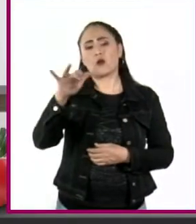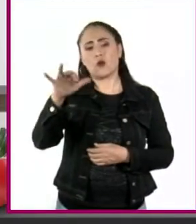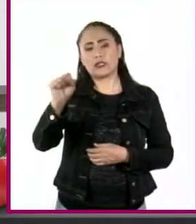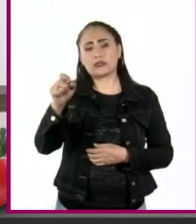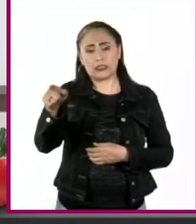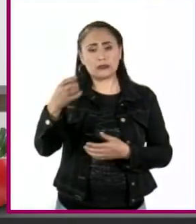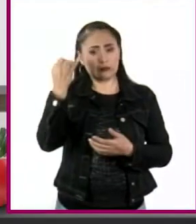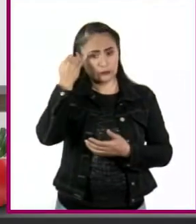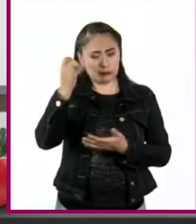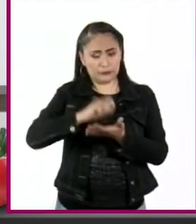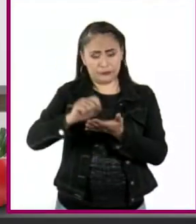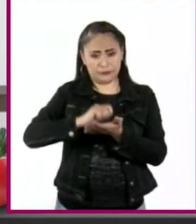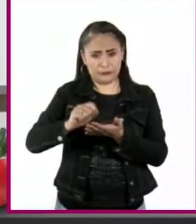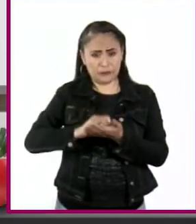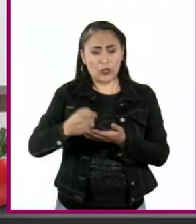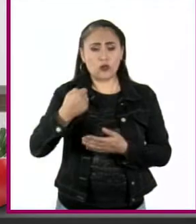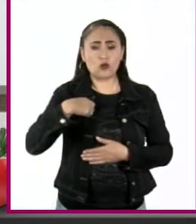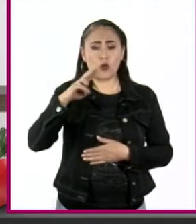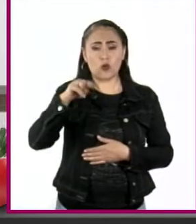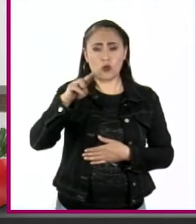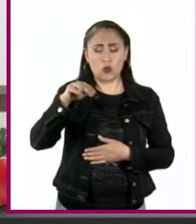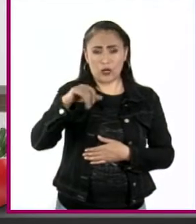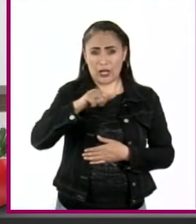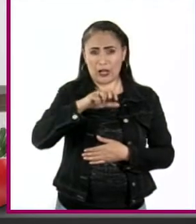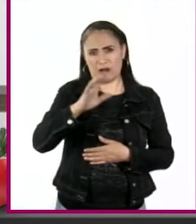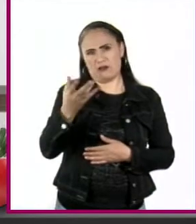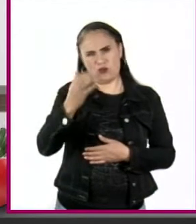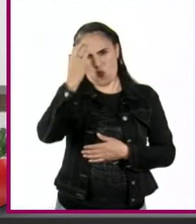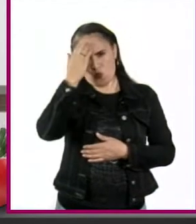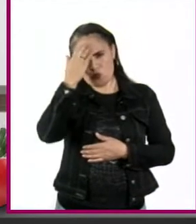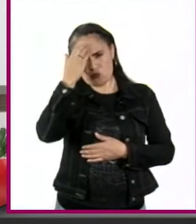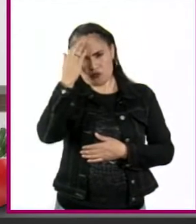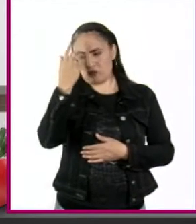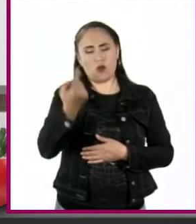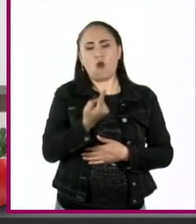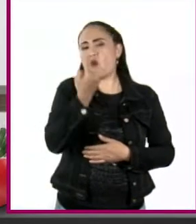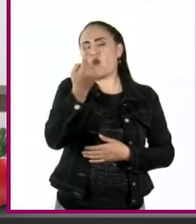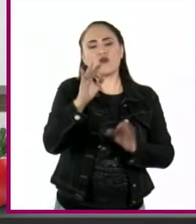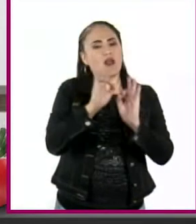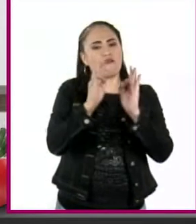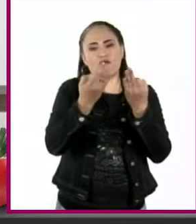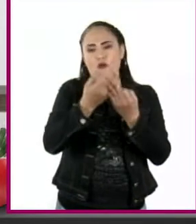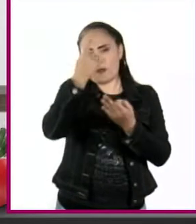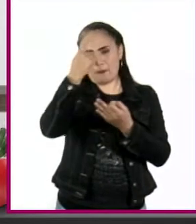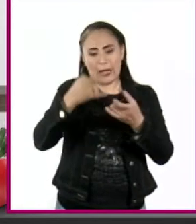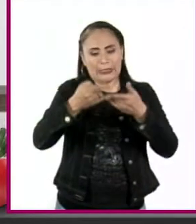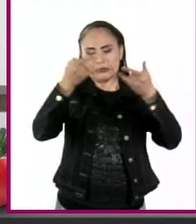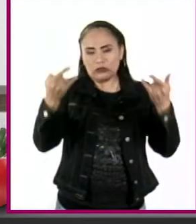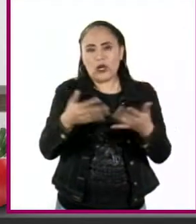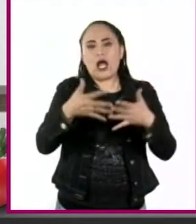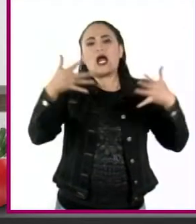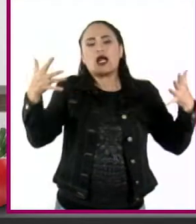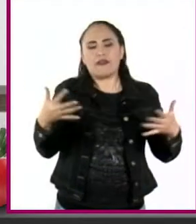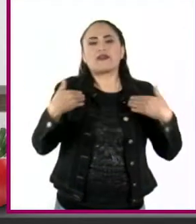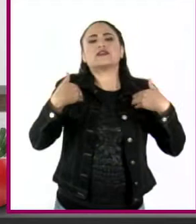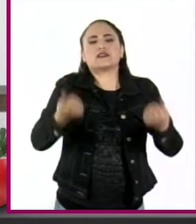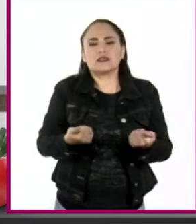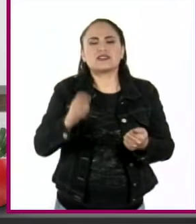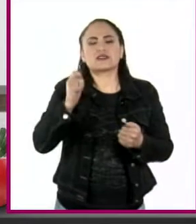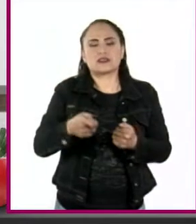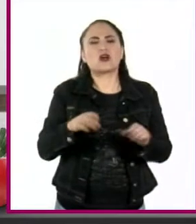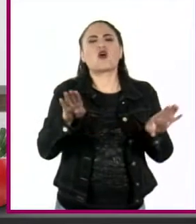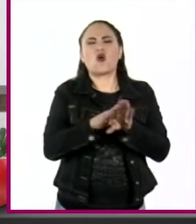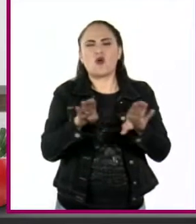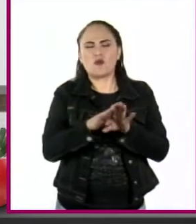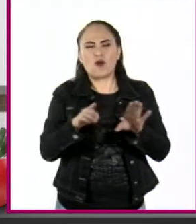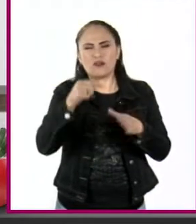escribió: nunca he conocido y aún no conozco más que un medio para comprender bien la historia grande. Este medio consiste en poseer